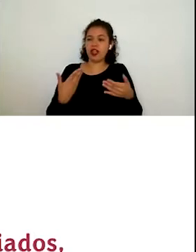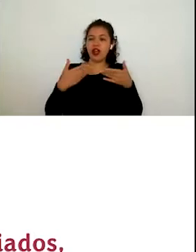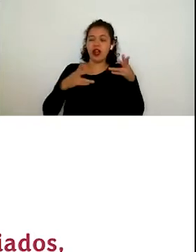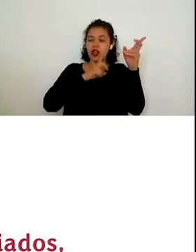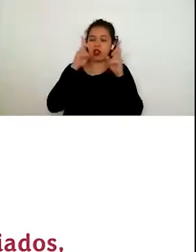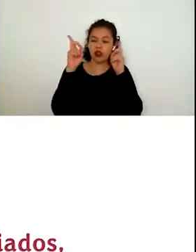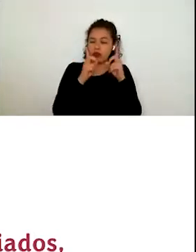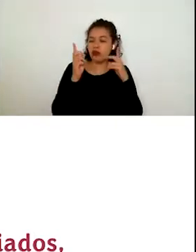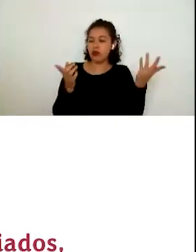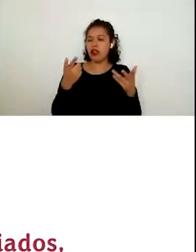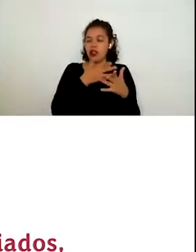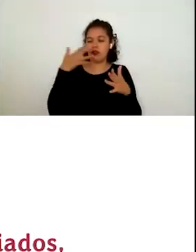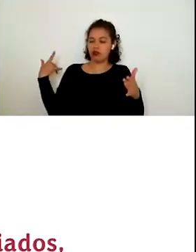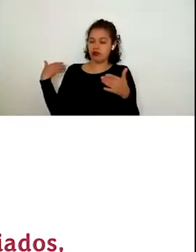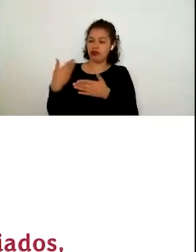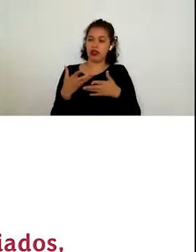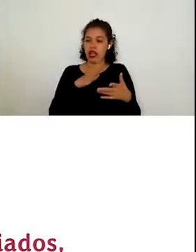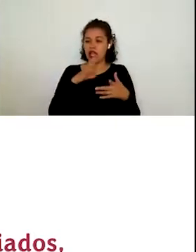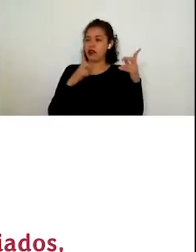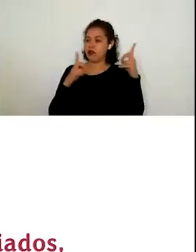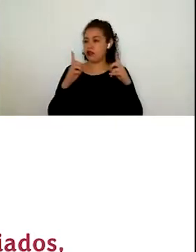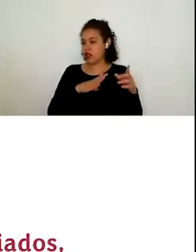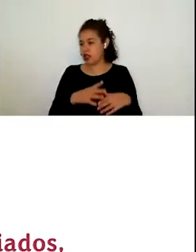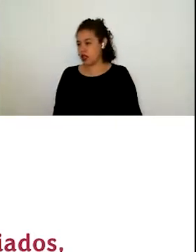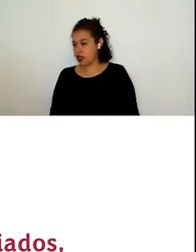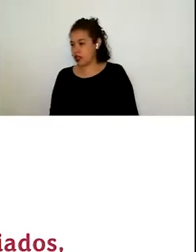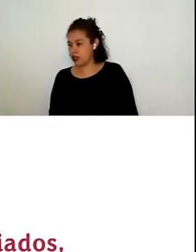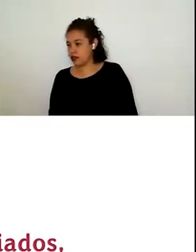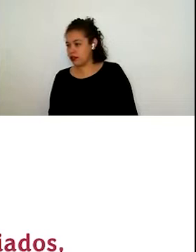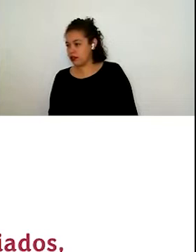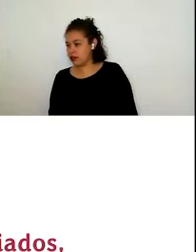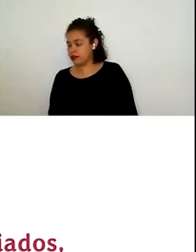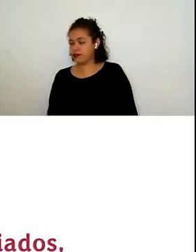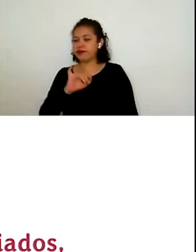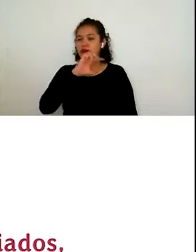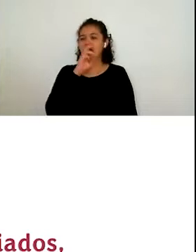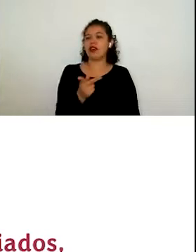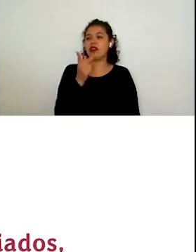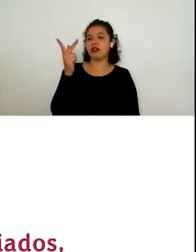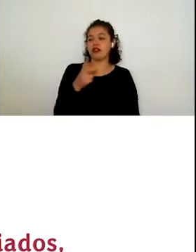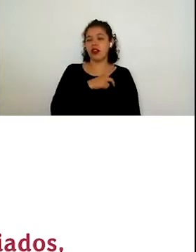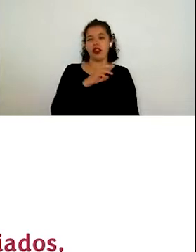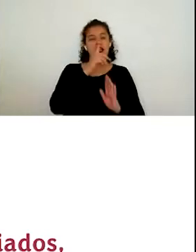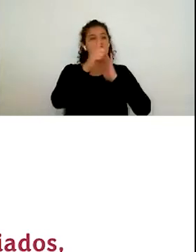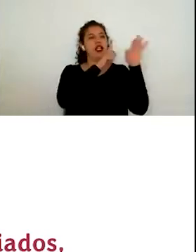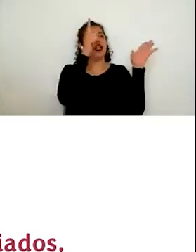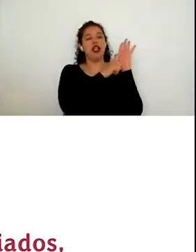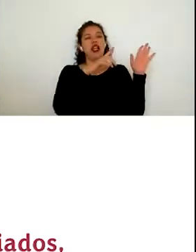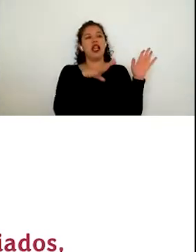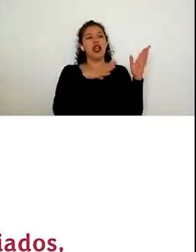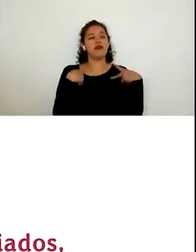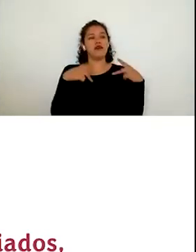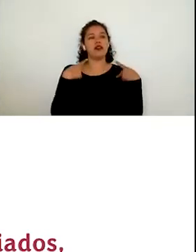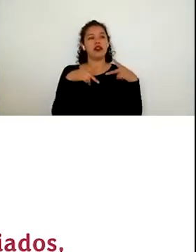hasta ahorita donde vamos. Sí, preguntan, ¿se tiene definido en la ley un mínimo de asistencia en